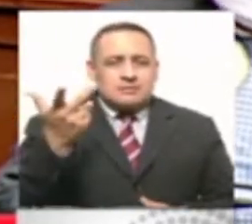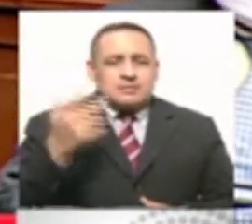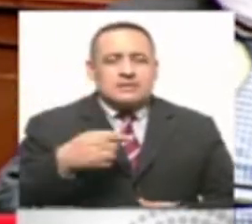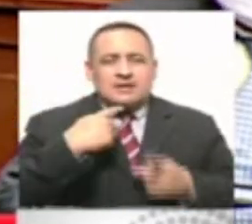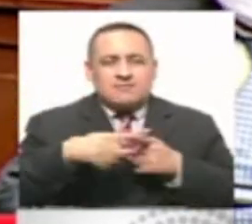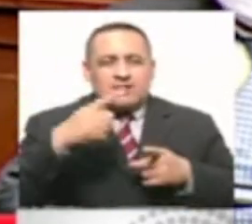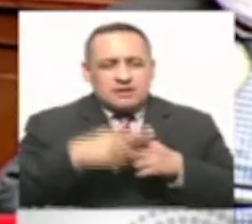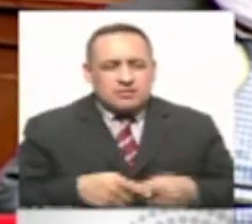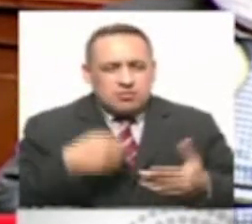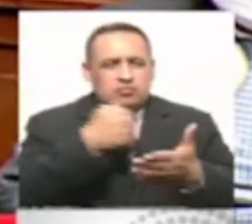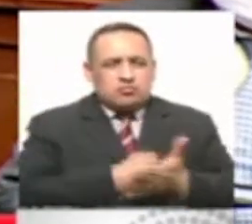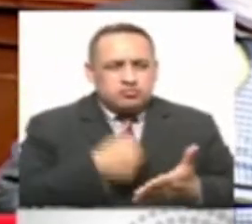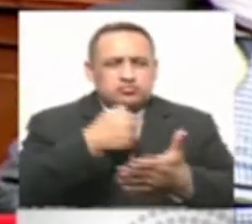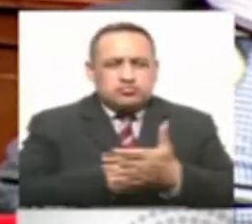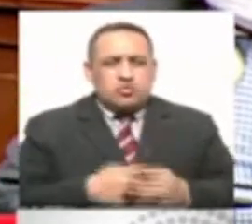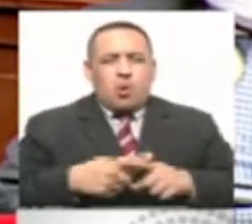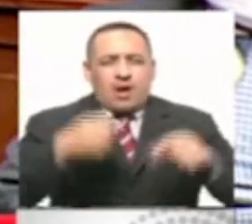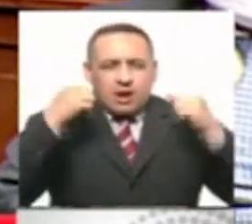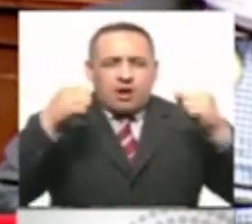las luchas y en las huelgas.